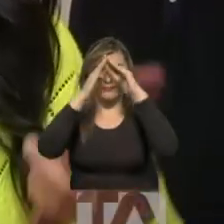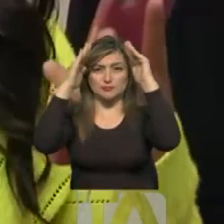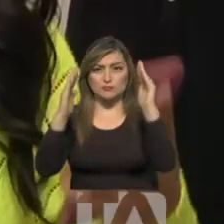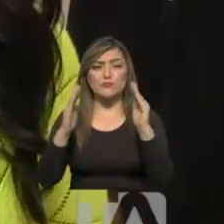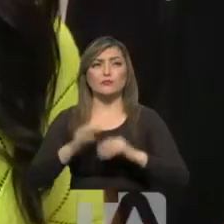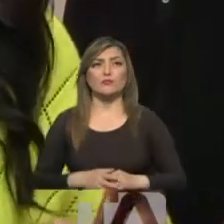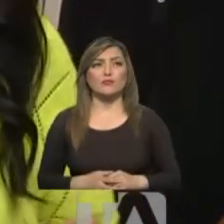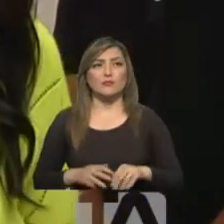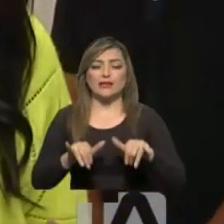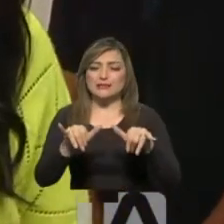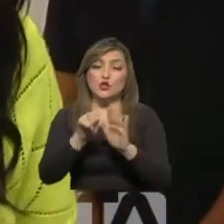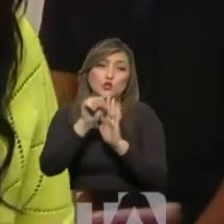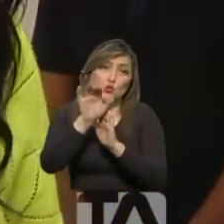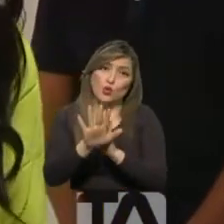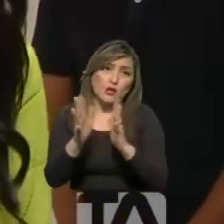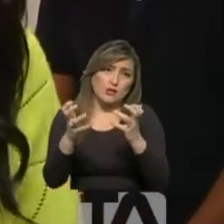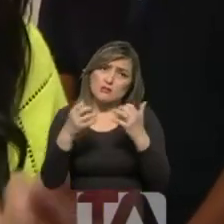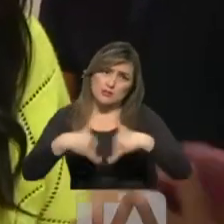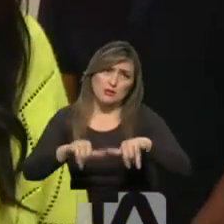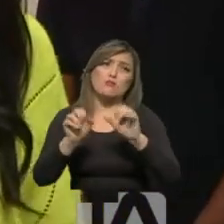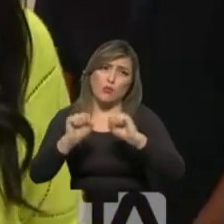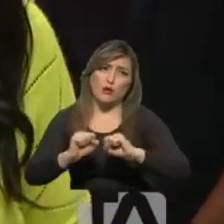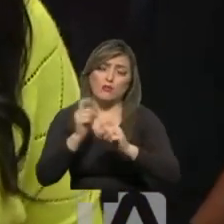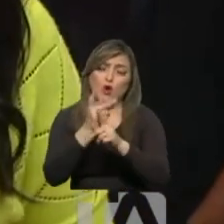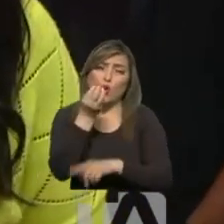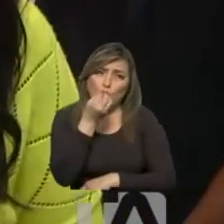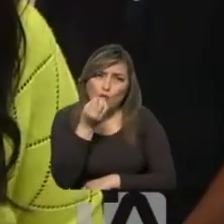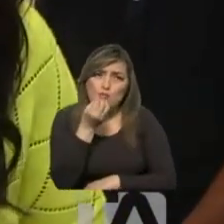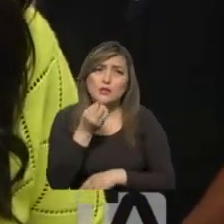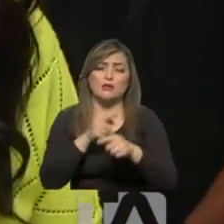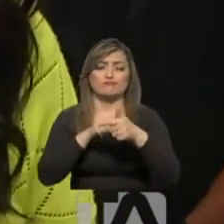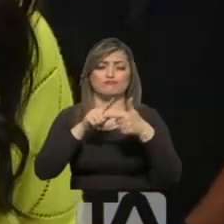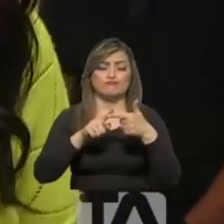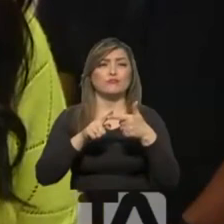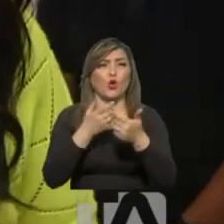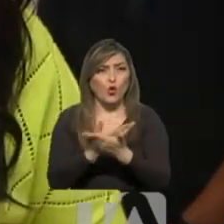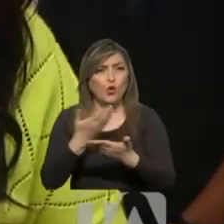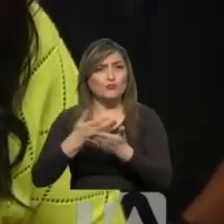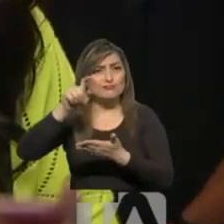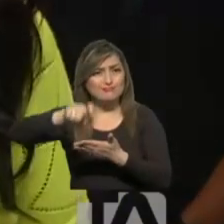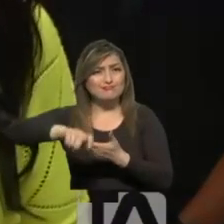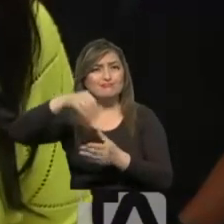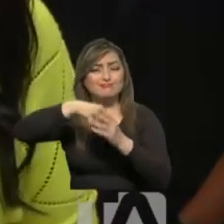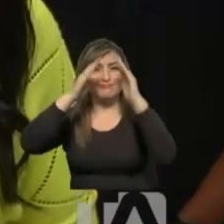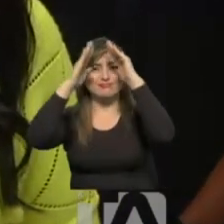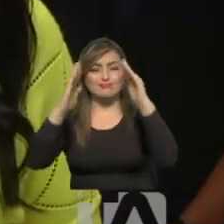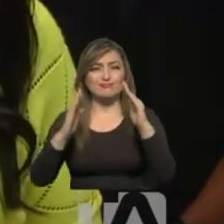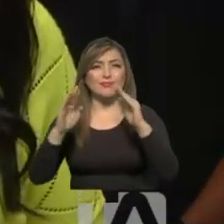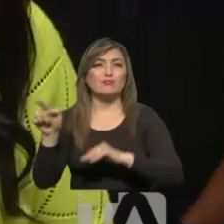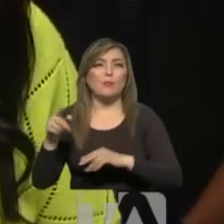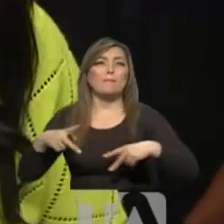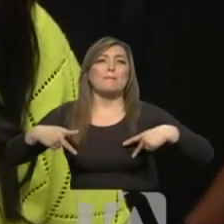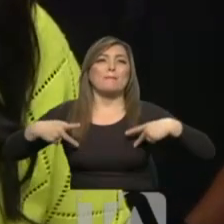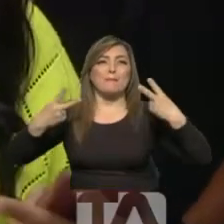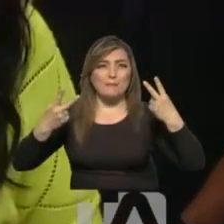embargo, continúan receptando también donaciones de alimentos, de enseres también, para que Doña María pueda